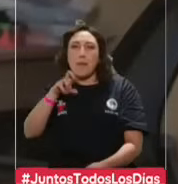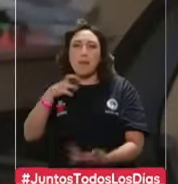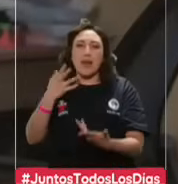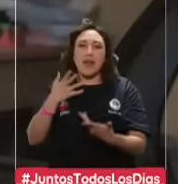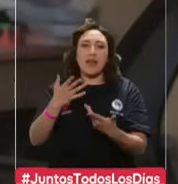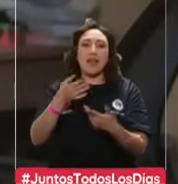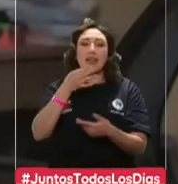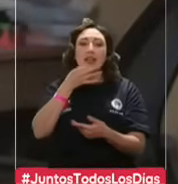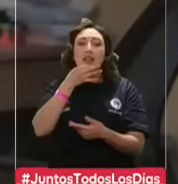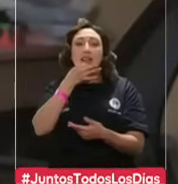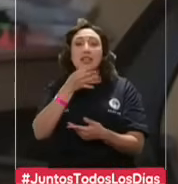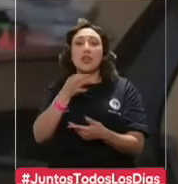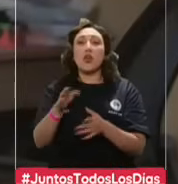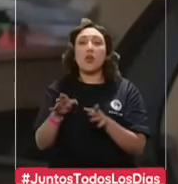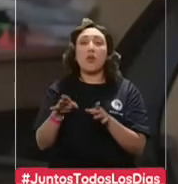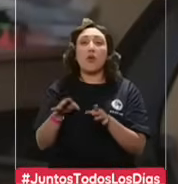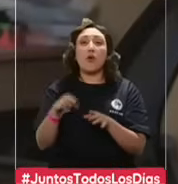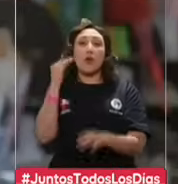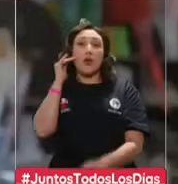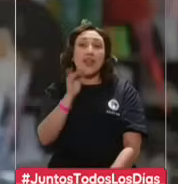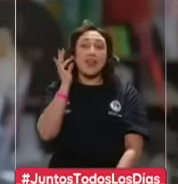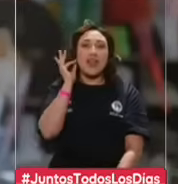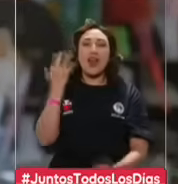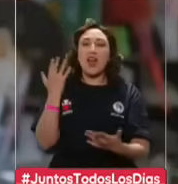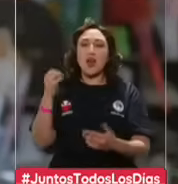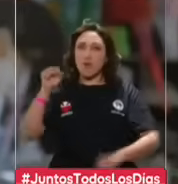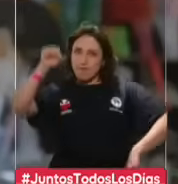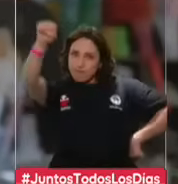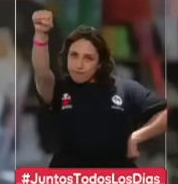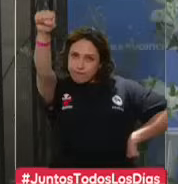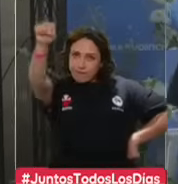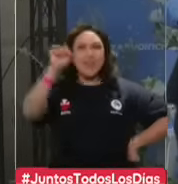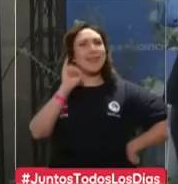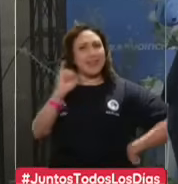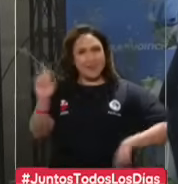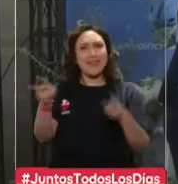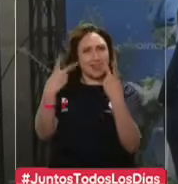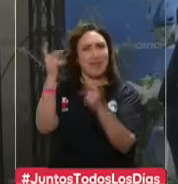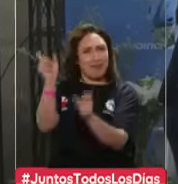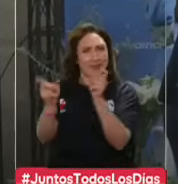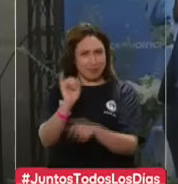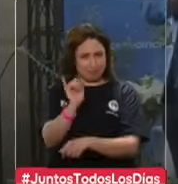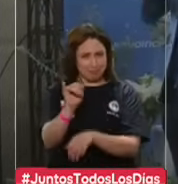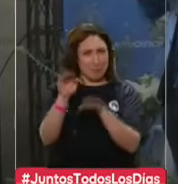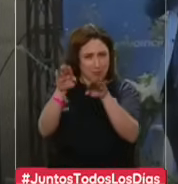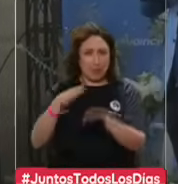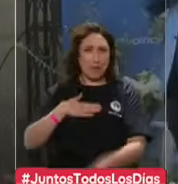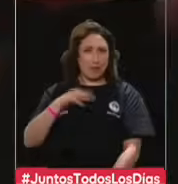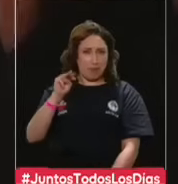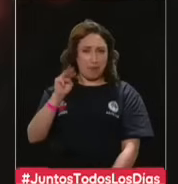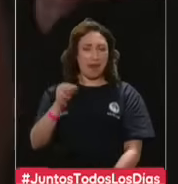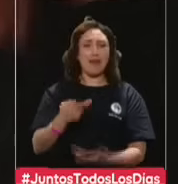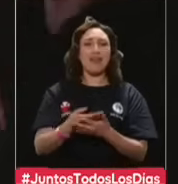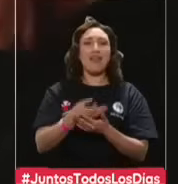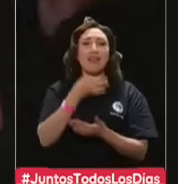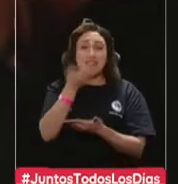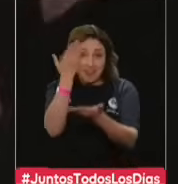Es como superhéroe, porque los superhéroes siempre salvan a las personas, ¿o no? Oye, pues me habló con mi mamá,